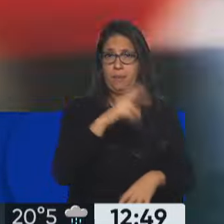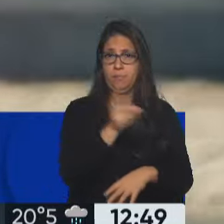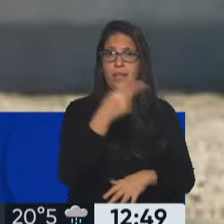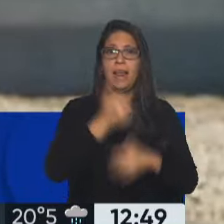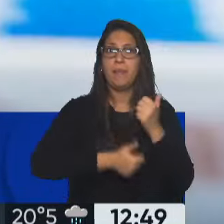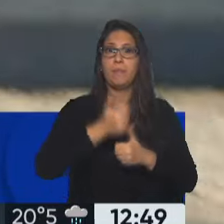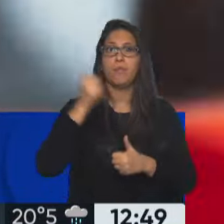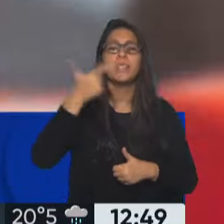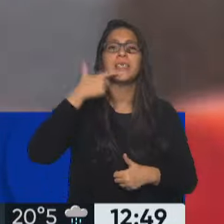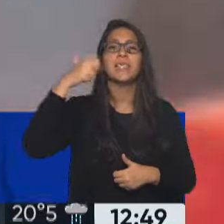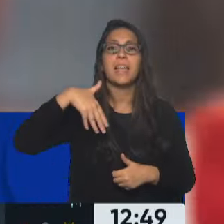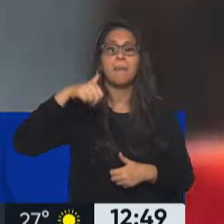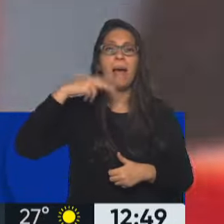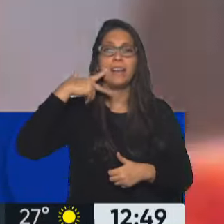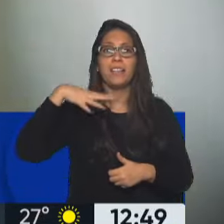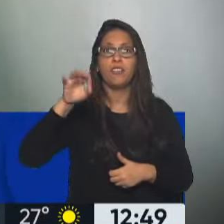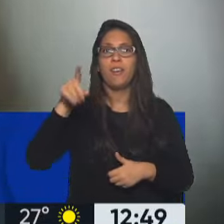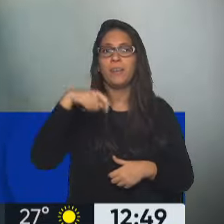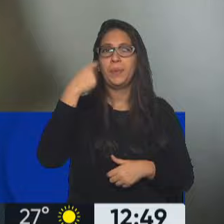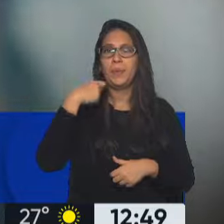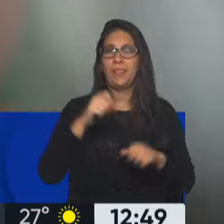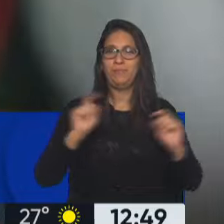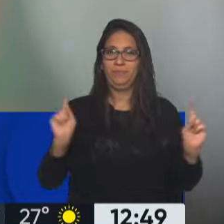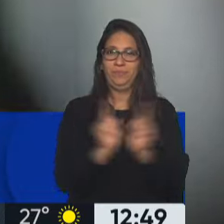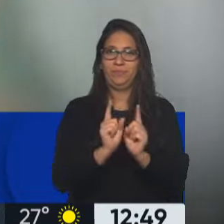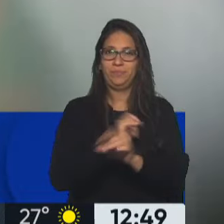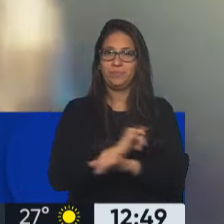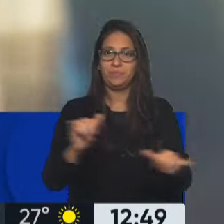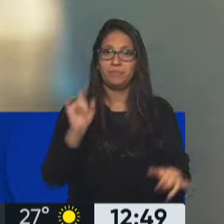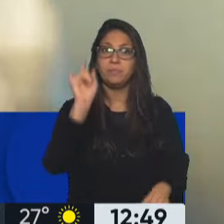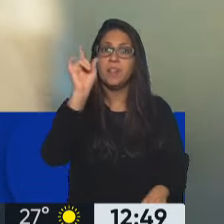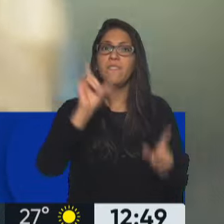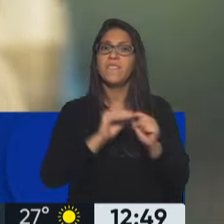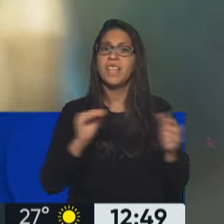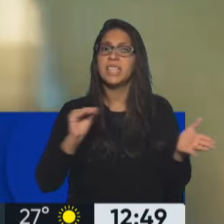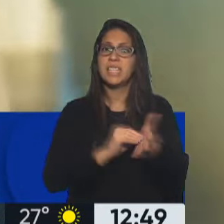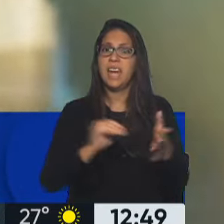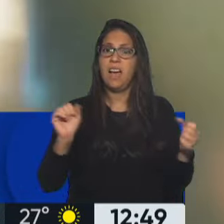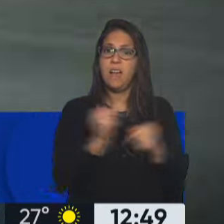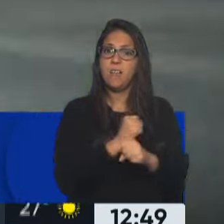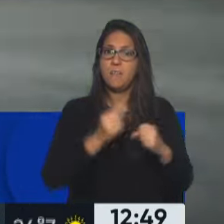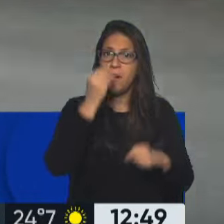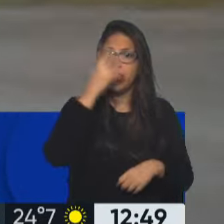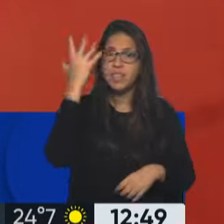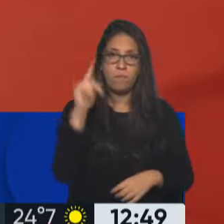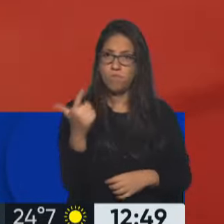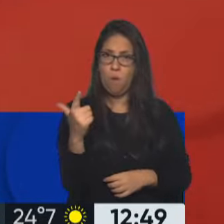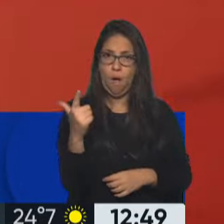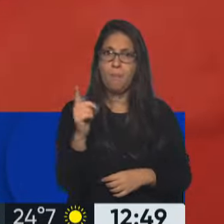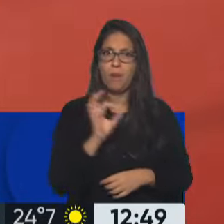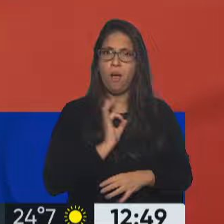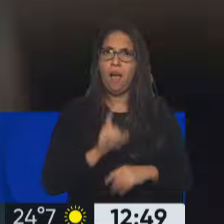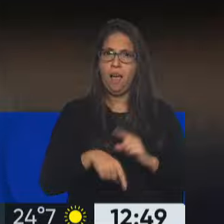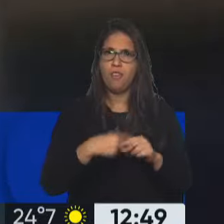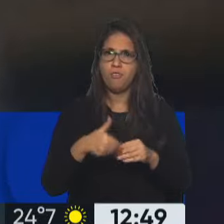de San Marino. Bueno, tenemos estas imágenes para compartir y mientras tanto debemos decir que no hay una fecha exacta, pero sí que más adelante, en el